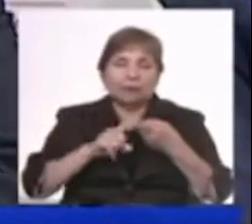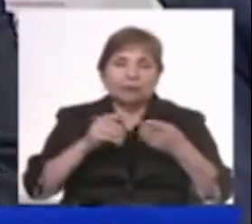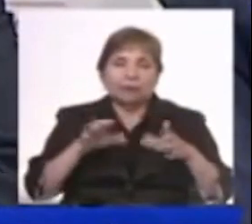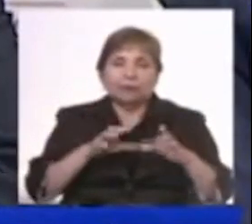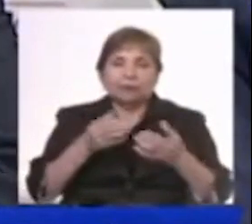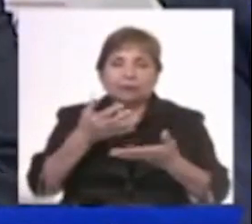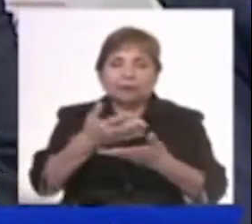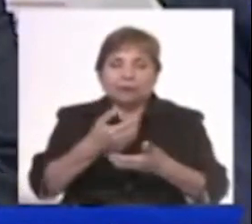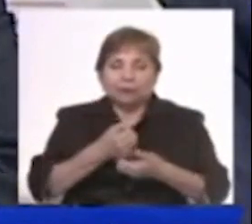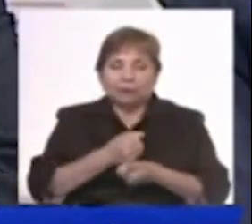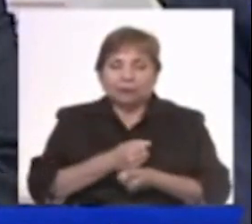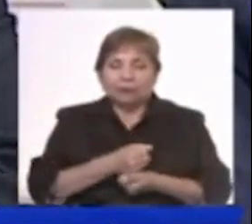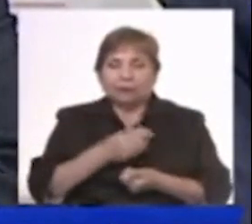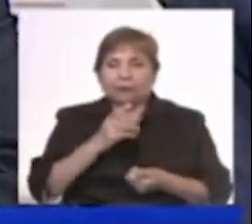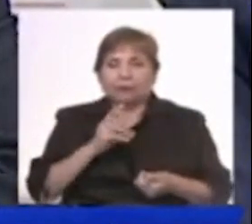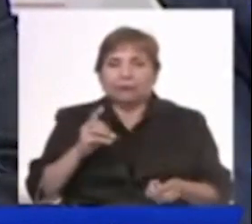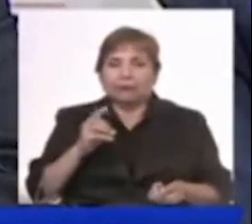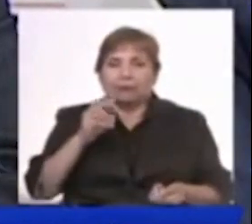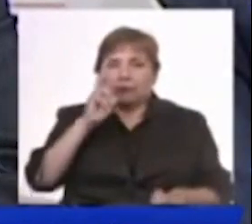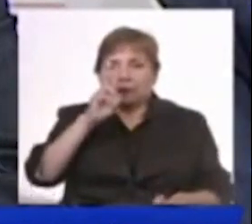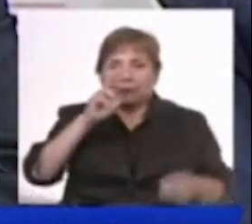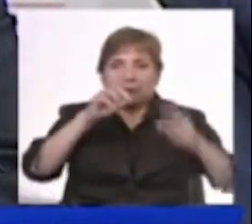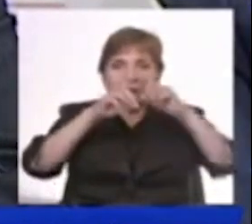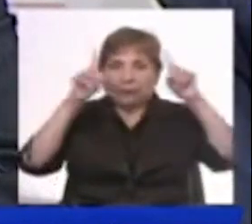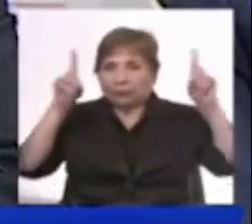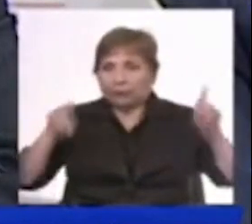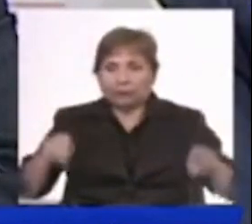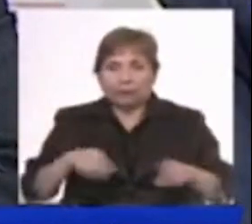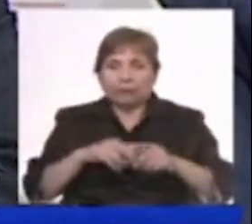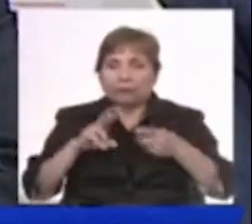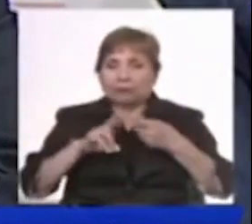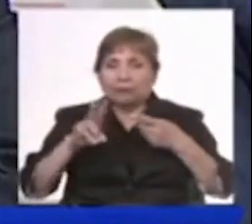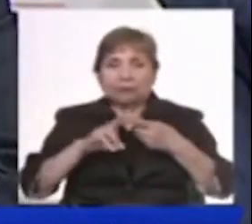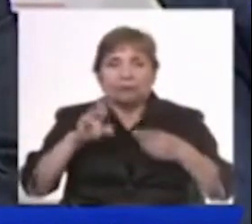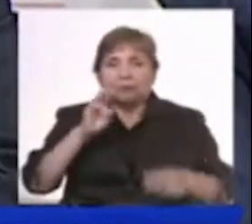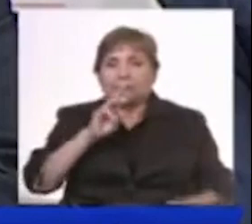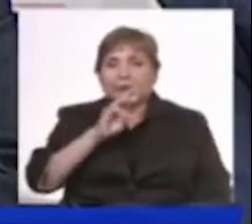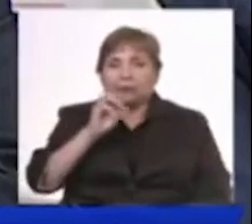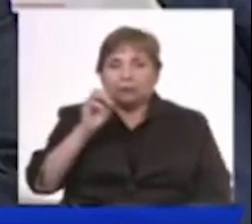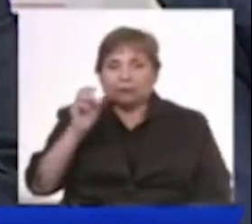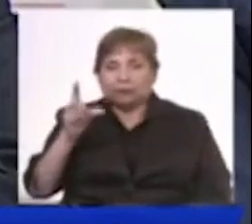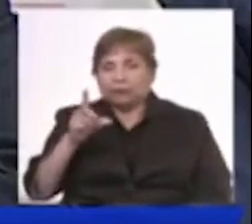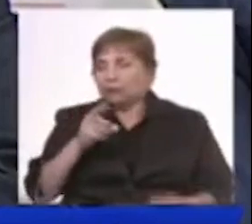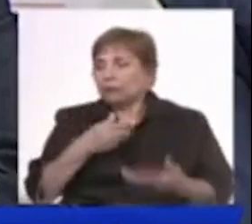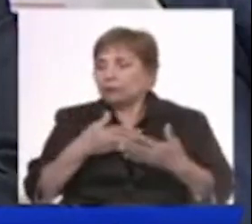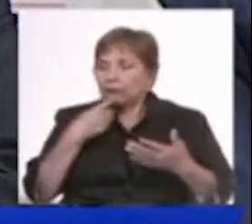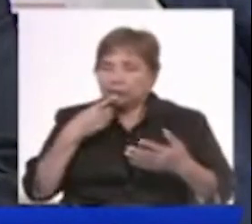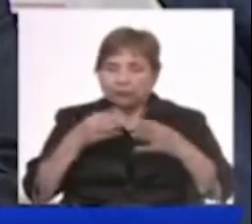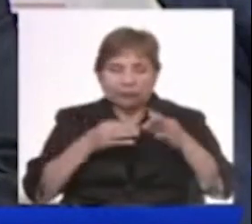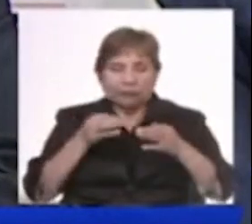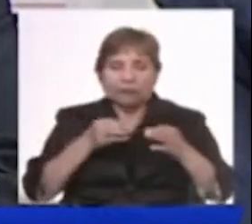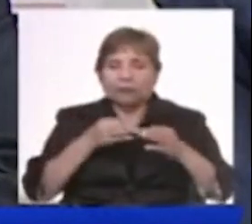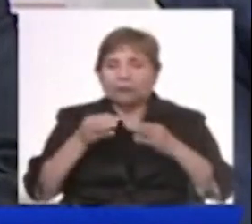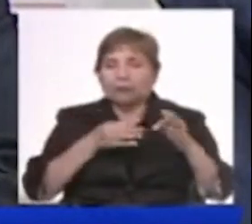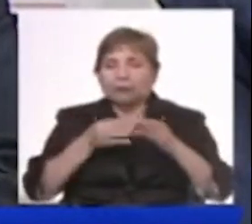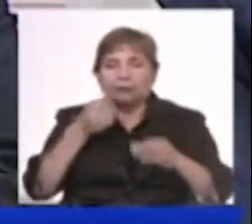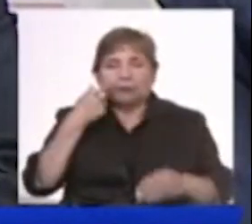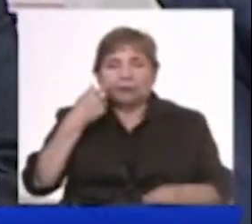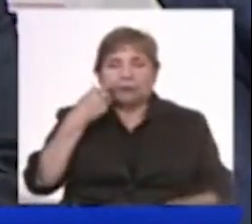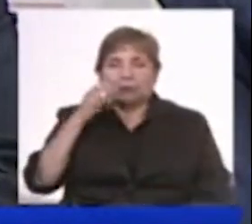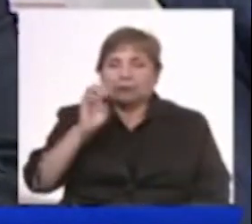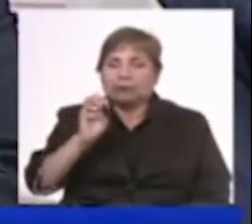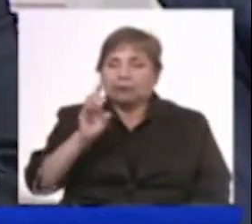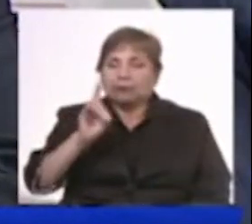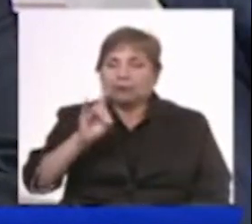la adquisición de dos pantallas de video wall. Este tema lo va a desarrollar el señor